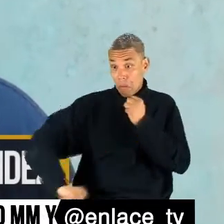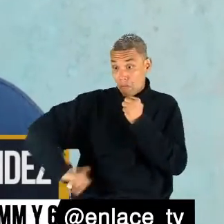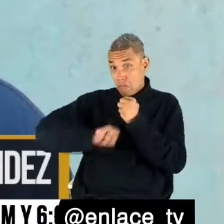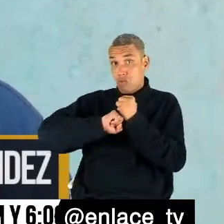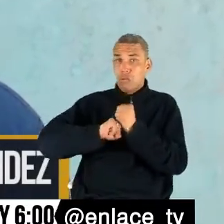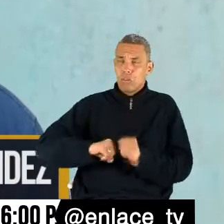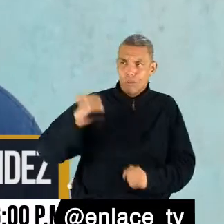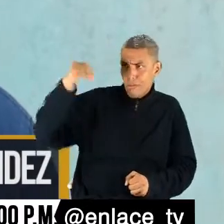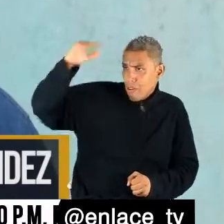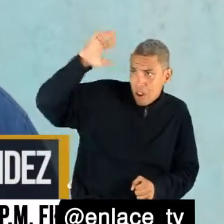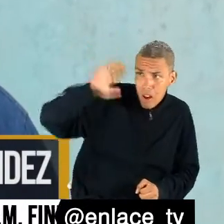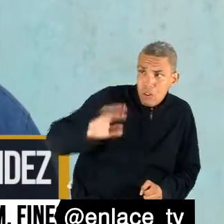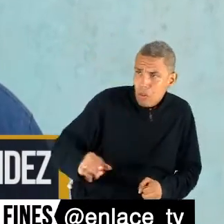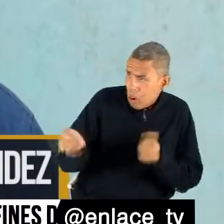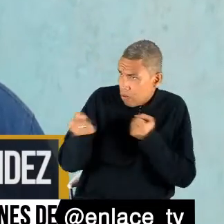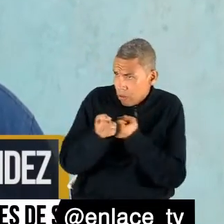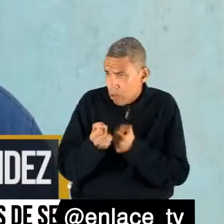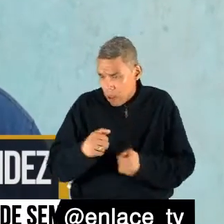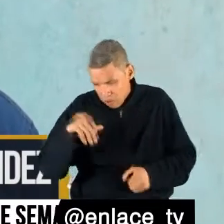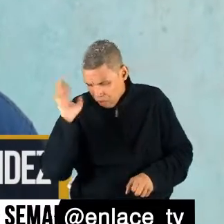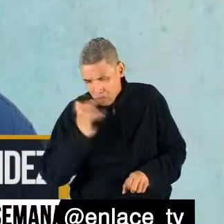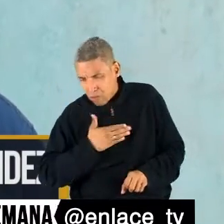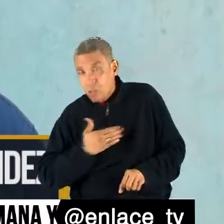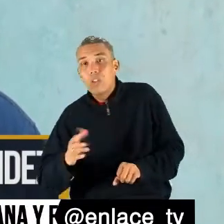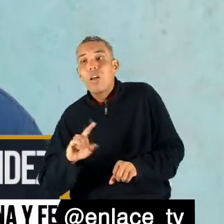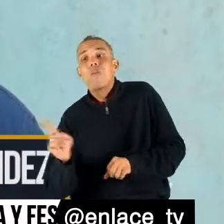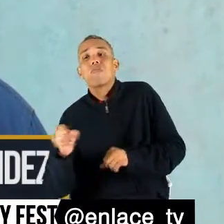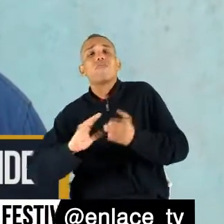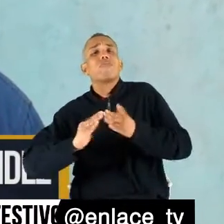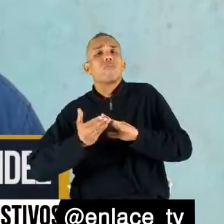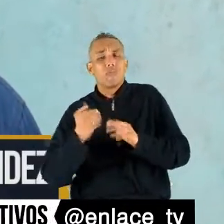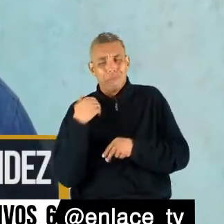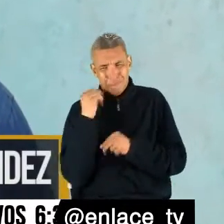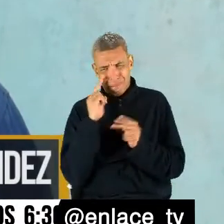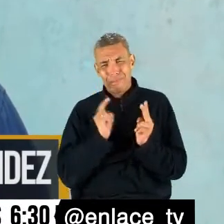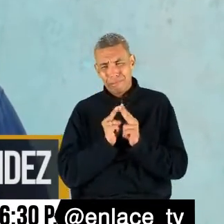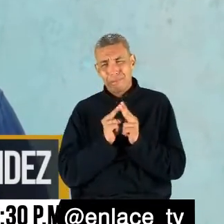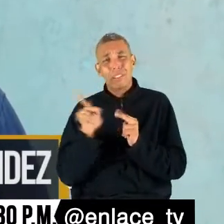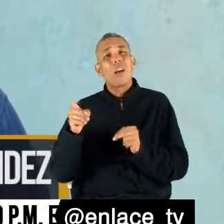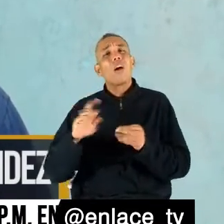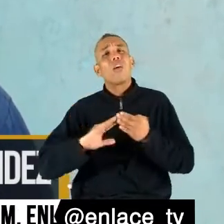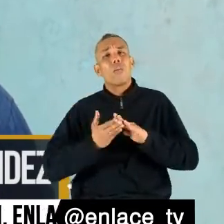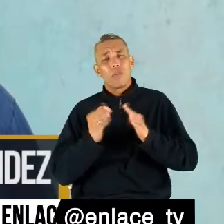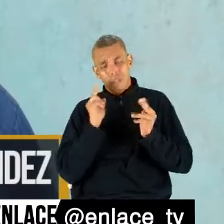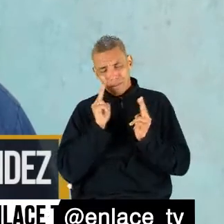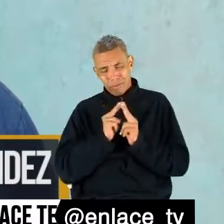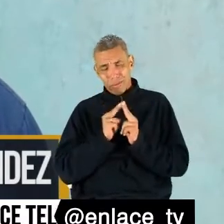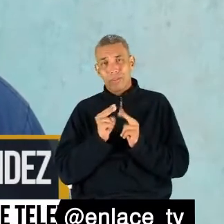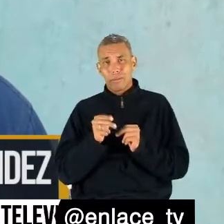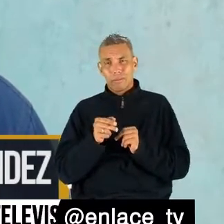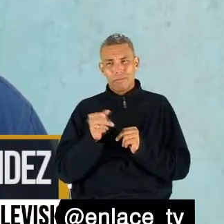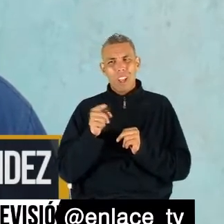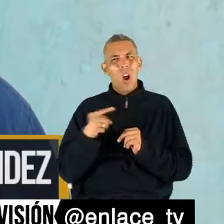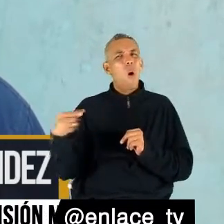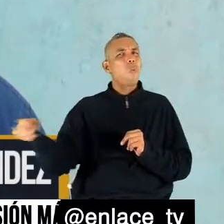las firmas, todas aquellas personas que me conocen y vean esta nota, vean esta noticia, se van a dar